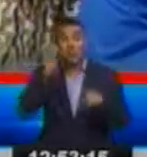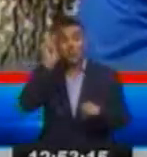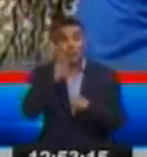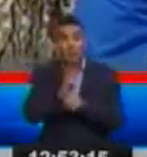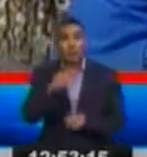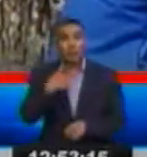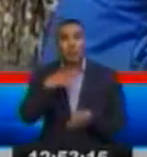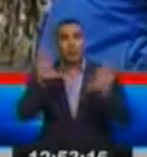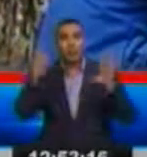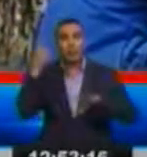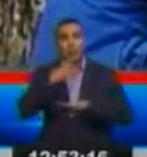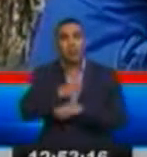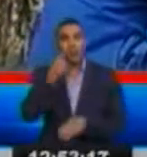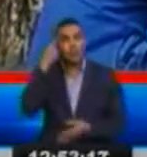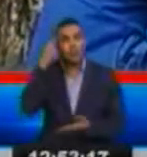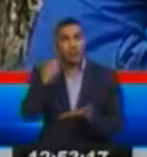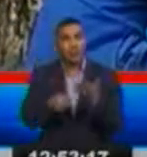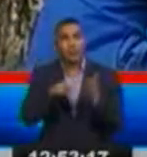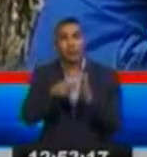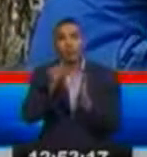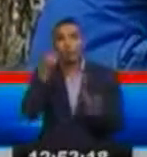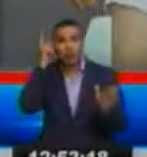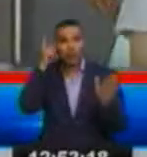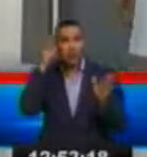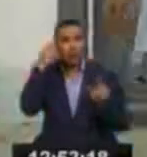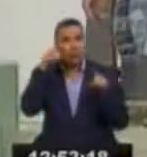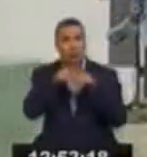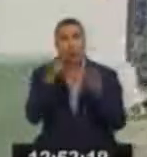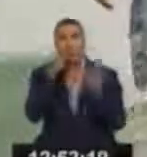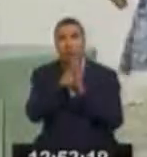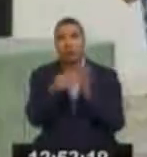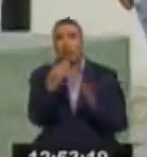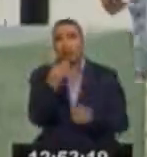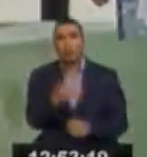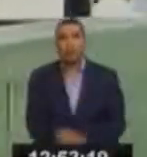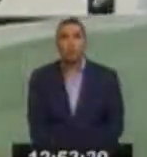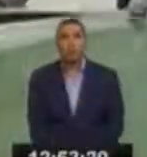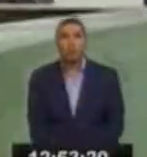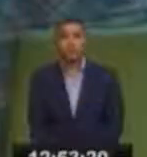tendrán 10 días laborables para impugnar. Nicole Khalil, TC Televisión.